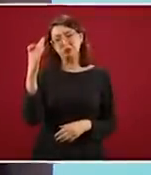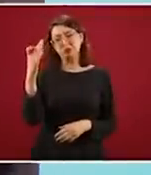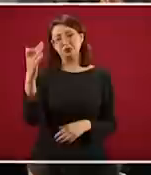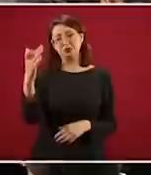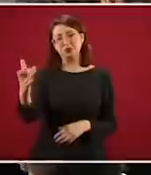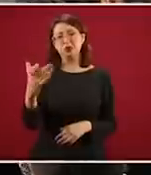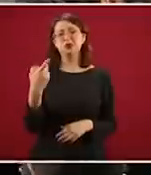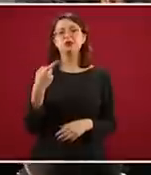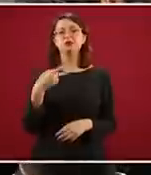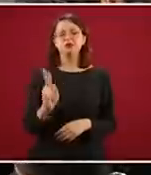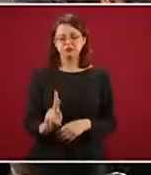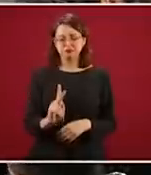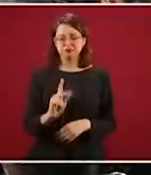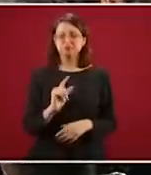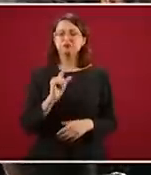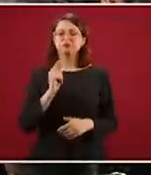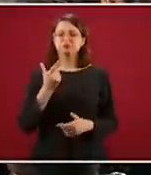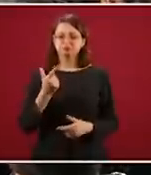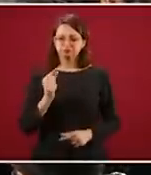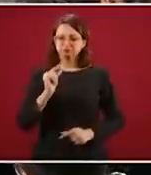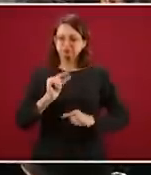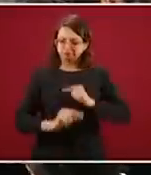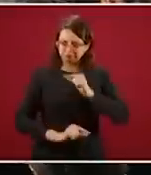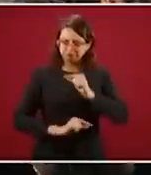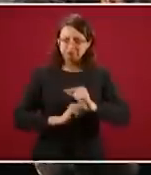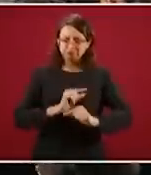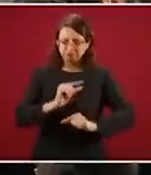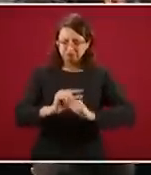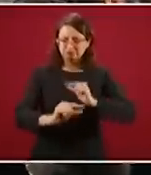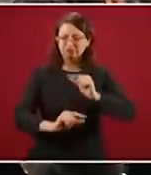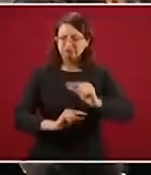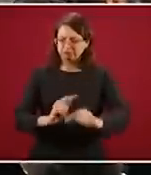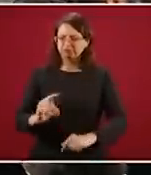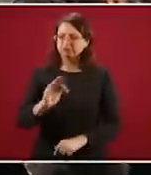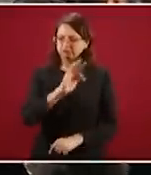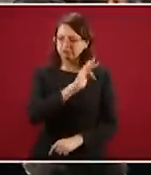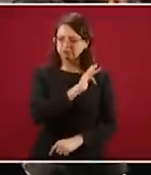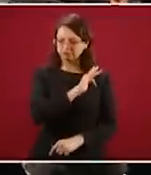tenemos confianza que vamos a poder